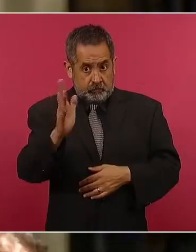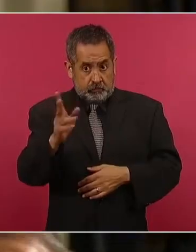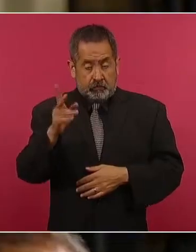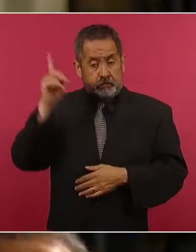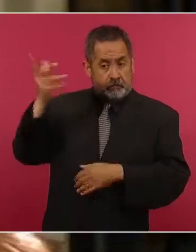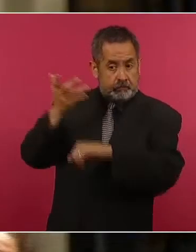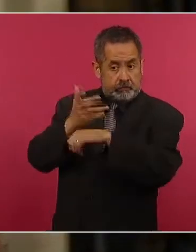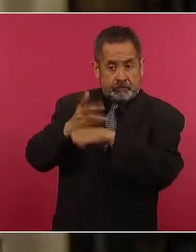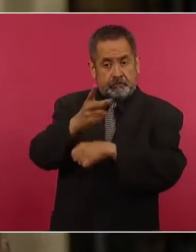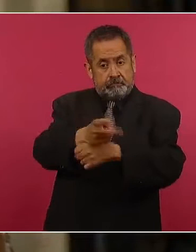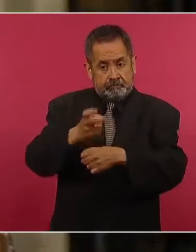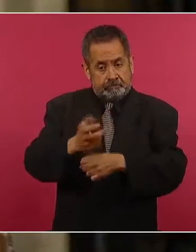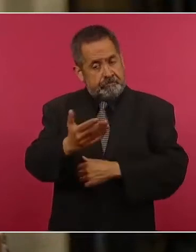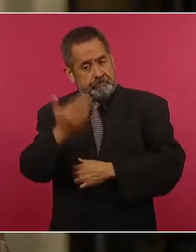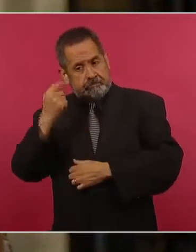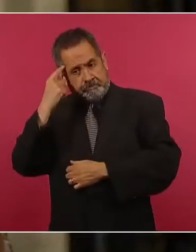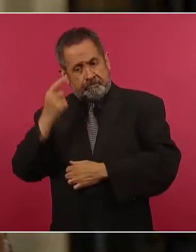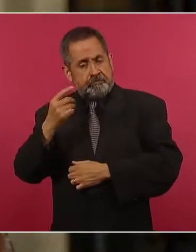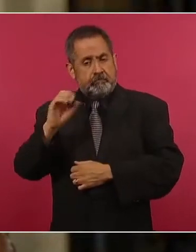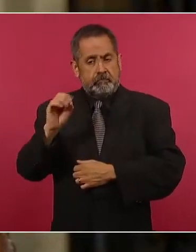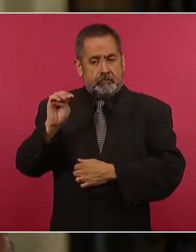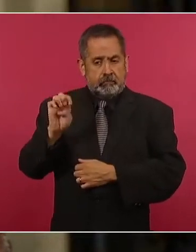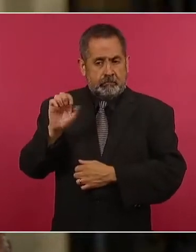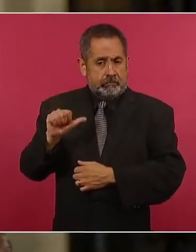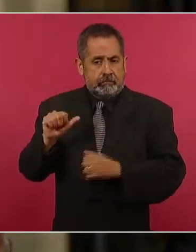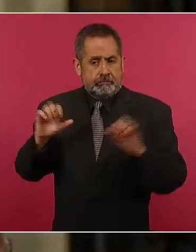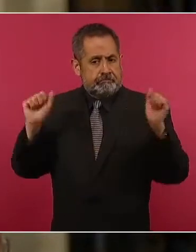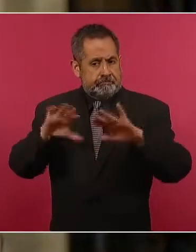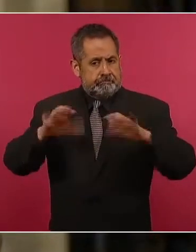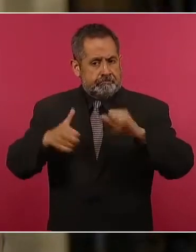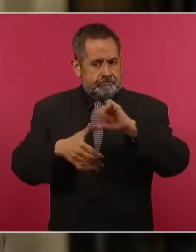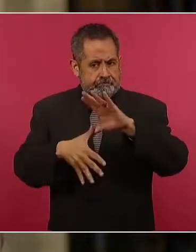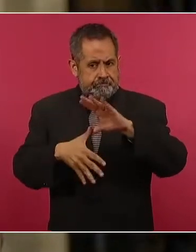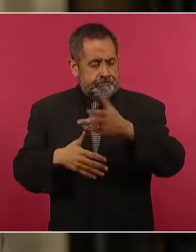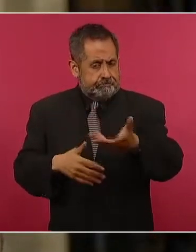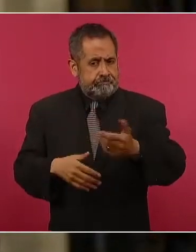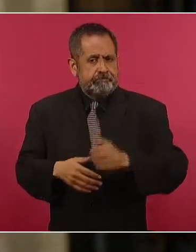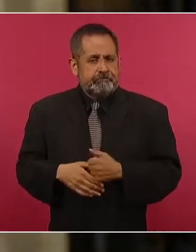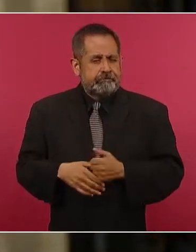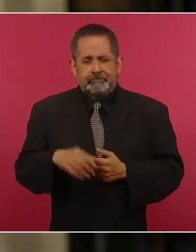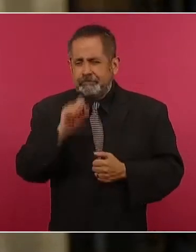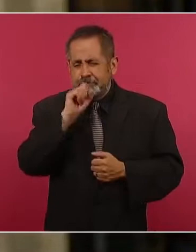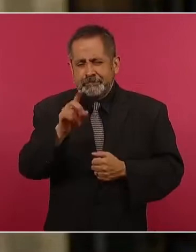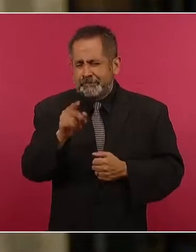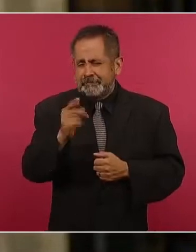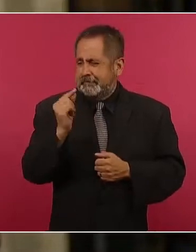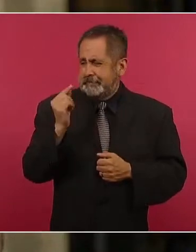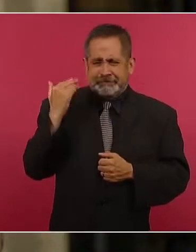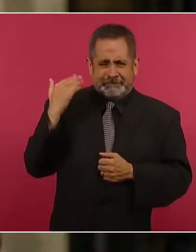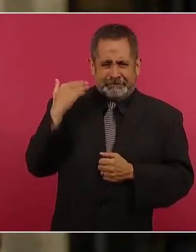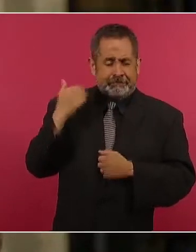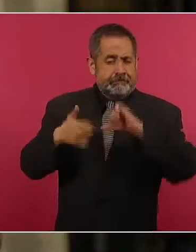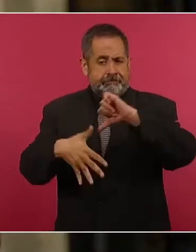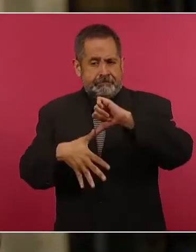invitación para esta Cumbre de las Américas? También preguntarle, en días pasados, líderes de